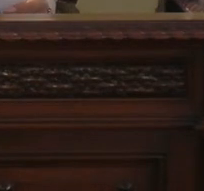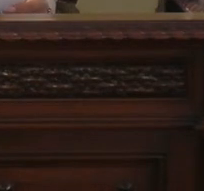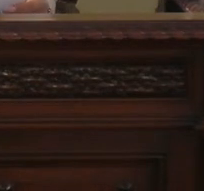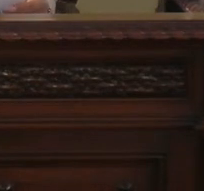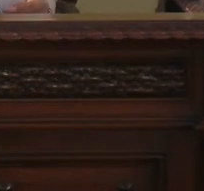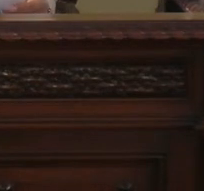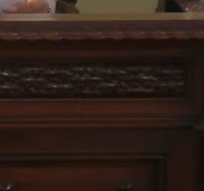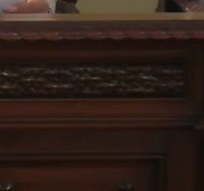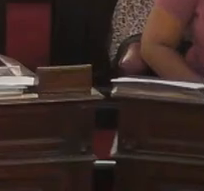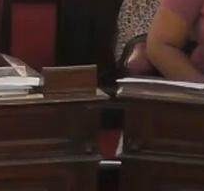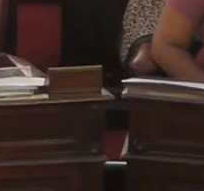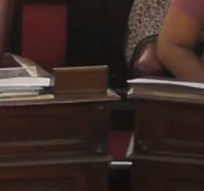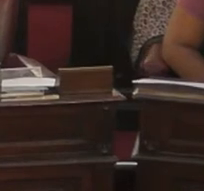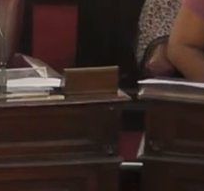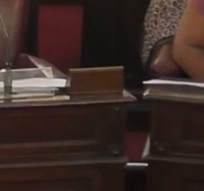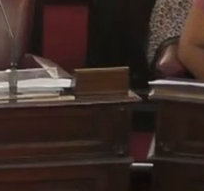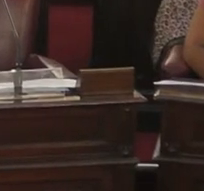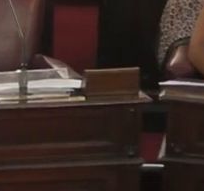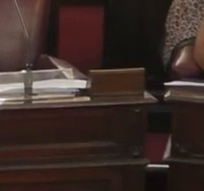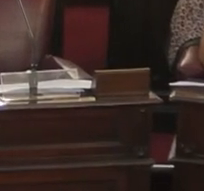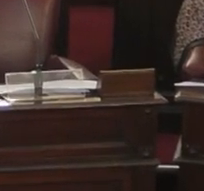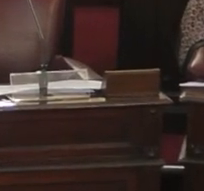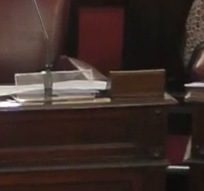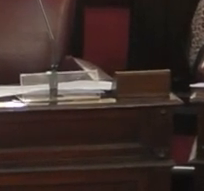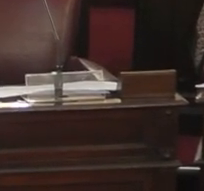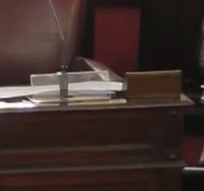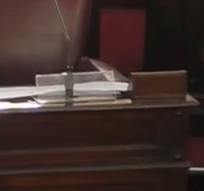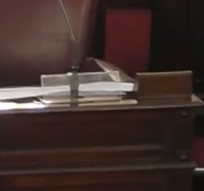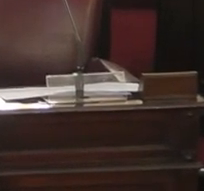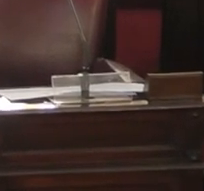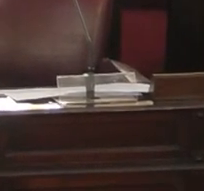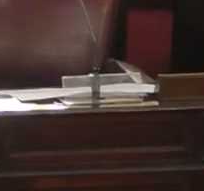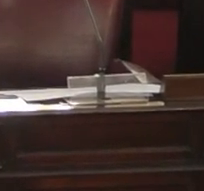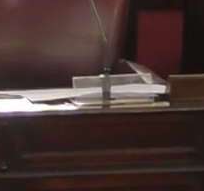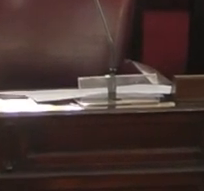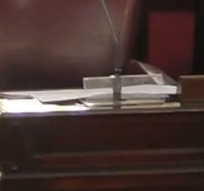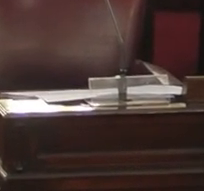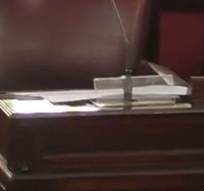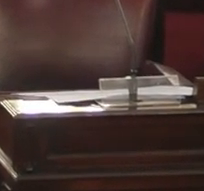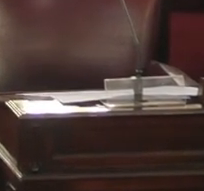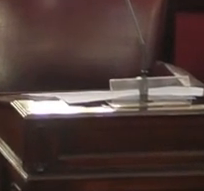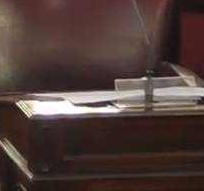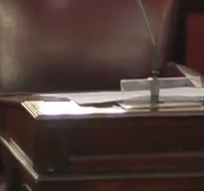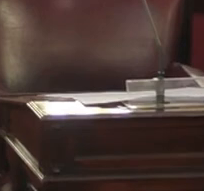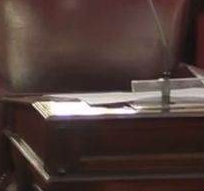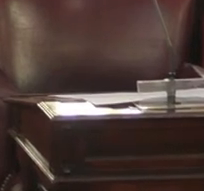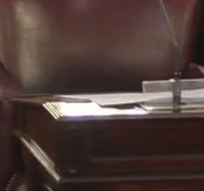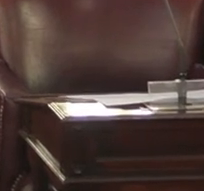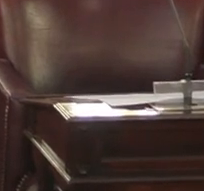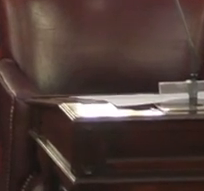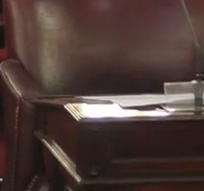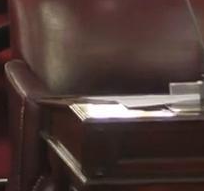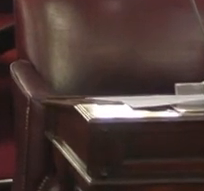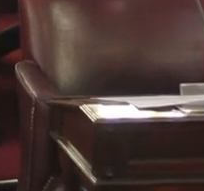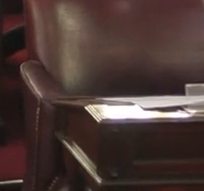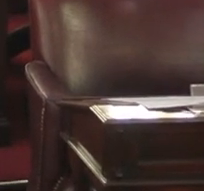de los talleres de proyección de vida en las escuelas secundarias. Artículo primero. Créase el régimen de talleres de proyección de vida y el